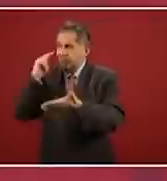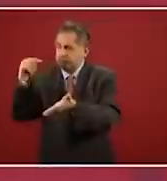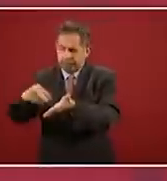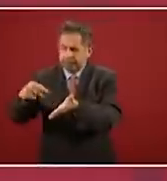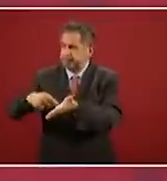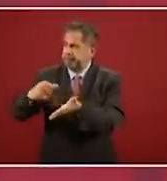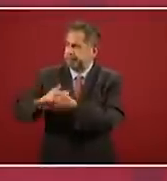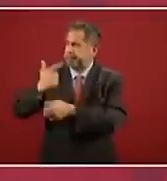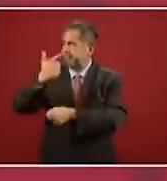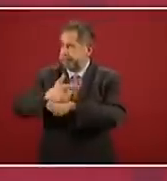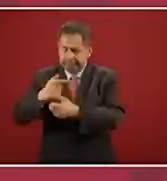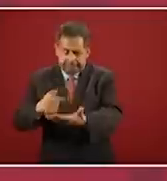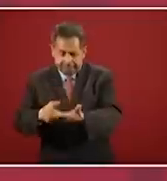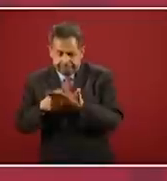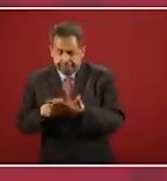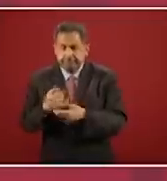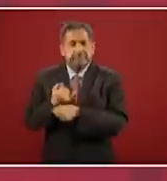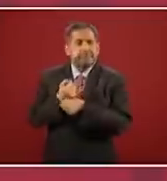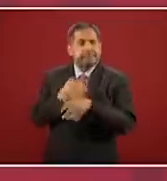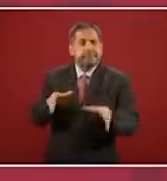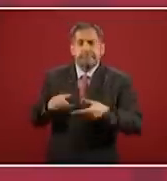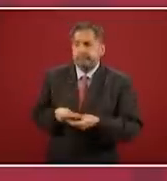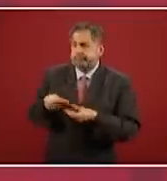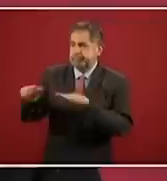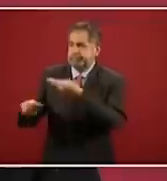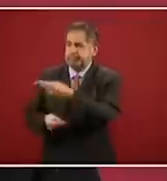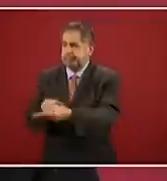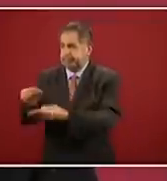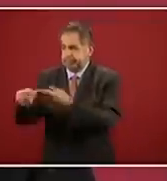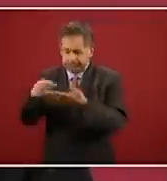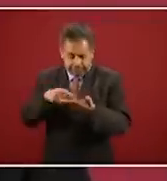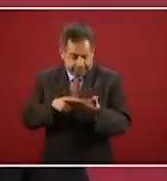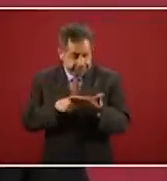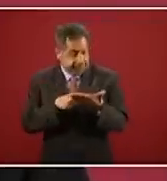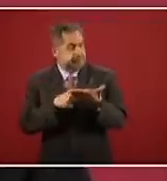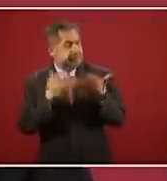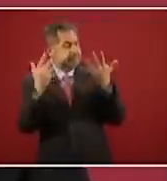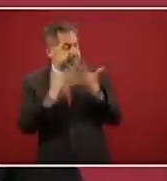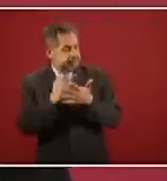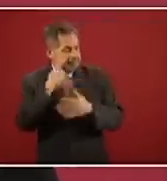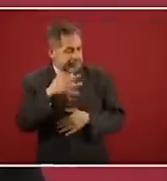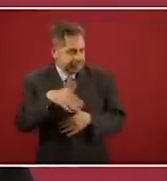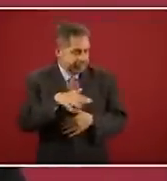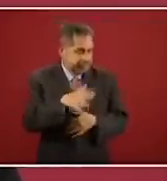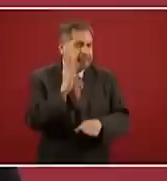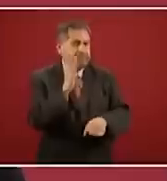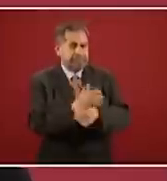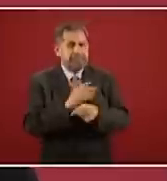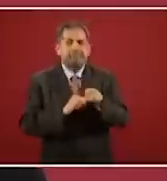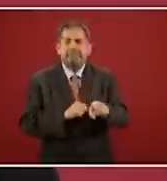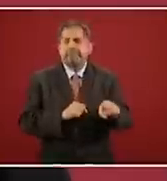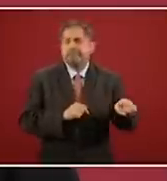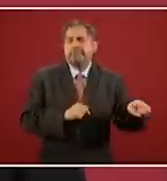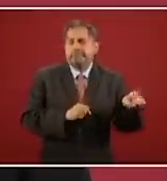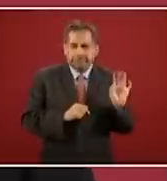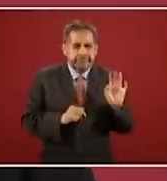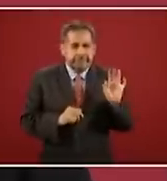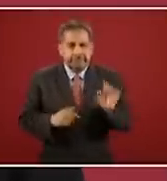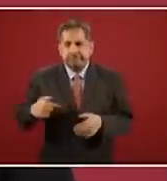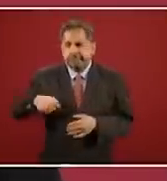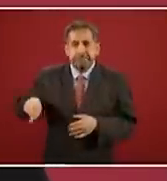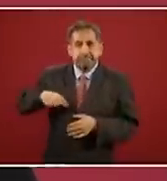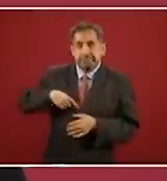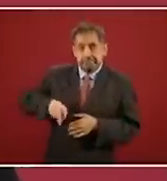justicia para efecto de entregar información financiera que pueda ser de utilidad para poder sancionar a las personas que hayan